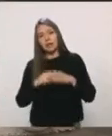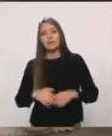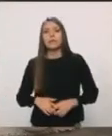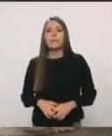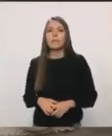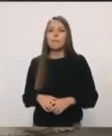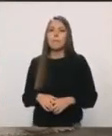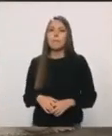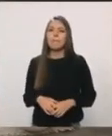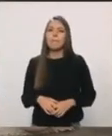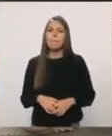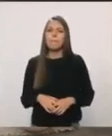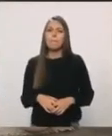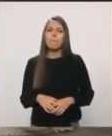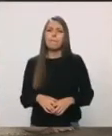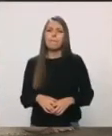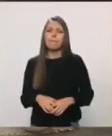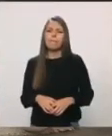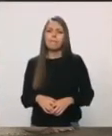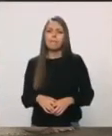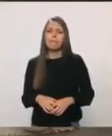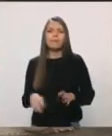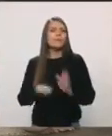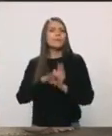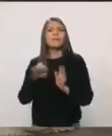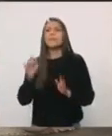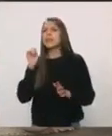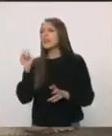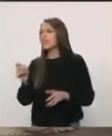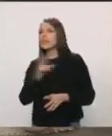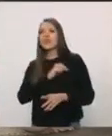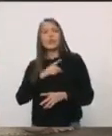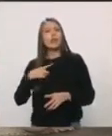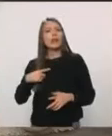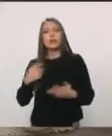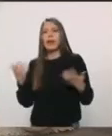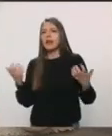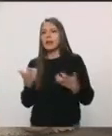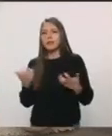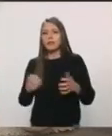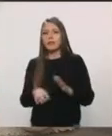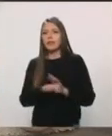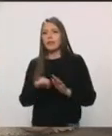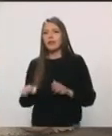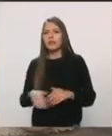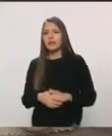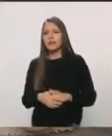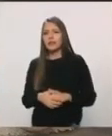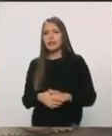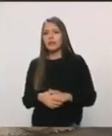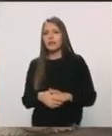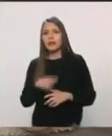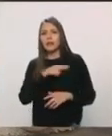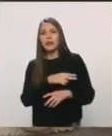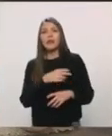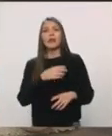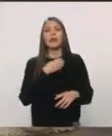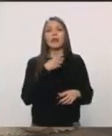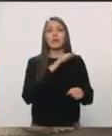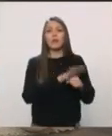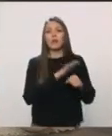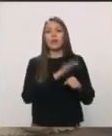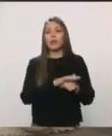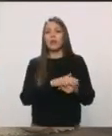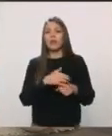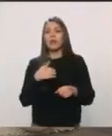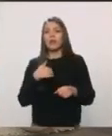Inicialmente, Montserrat, ¿qué es lo que no debemos hacer para no perder tiempo? Por ejemplo, las palmaditas, ¿no? Noto que se está asfixiando y en automático, pues